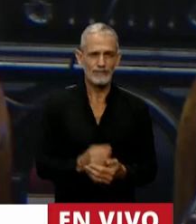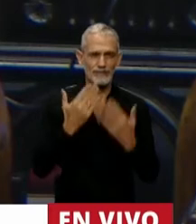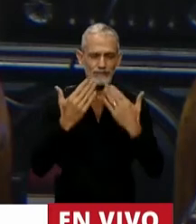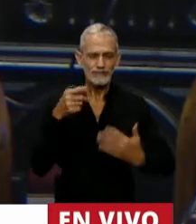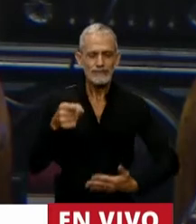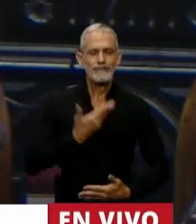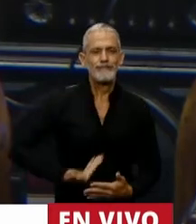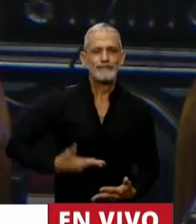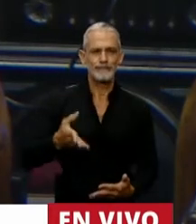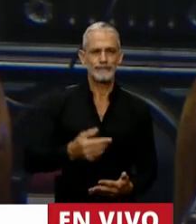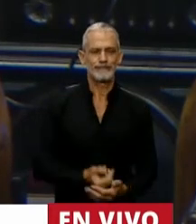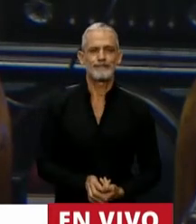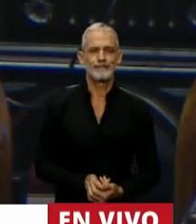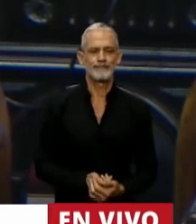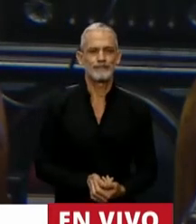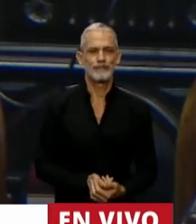Gracias, señor presidente.